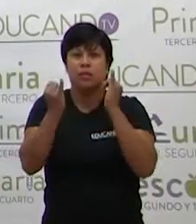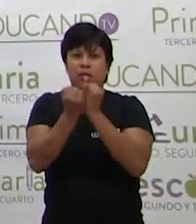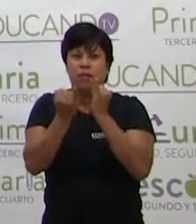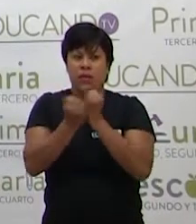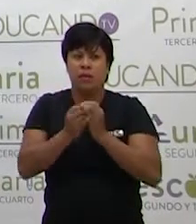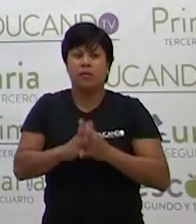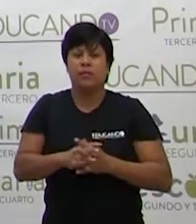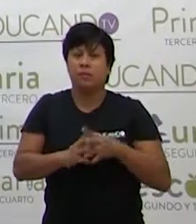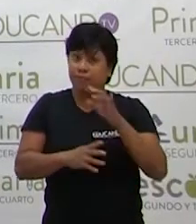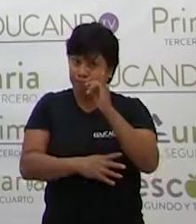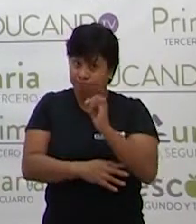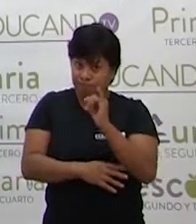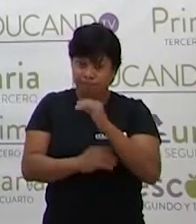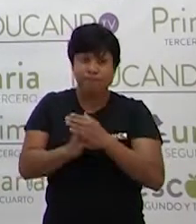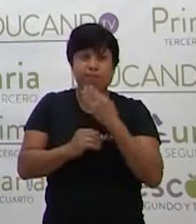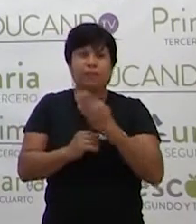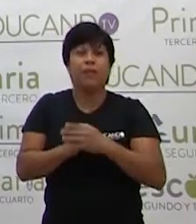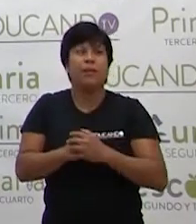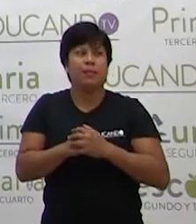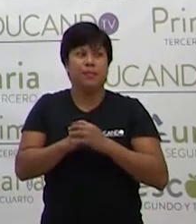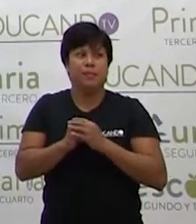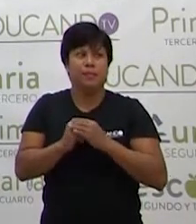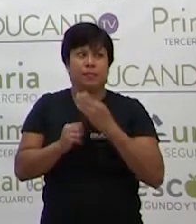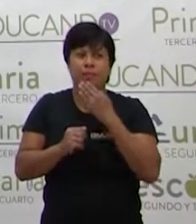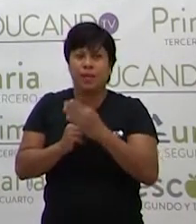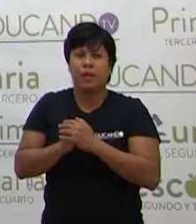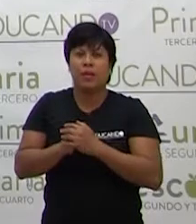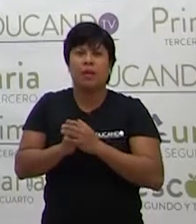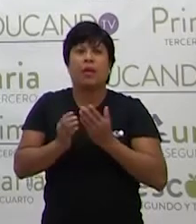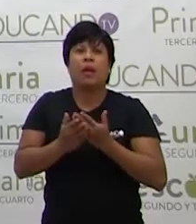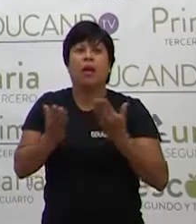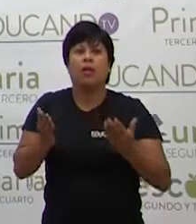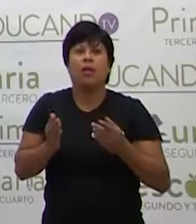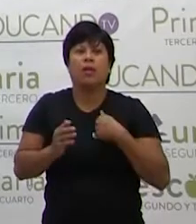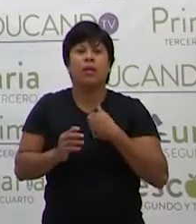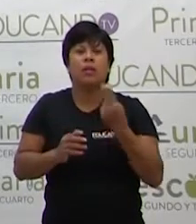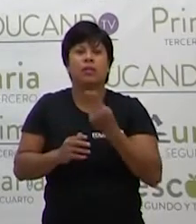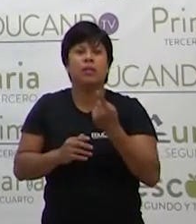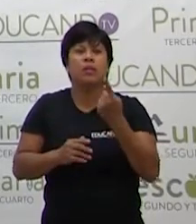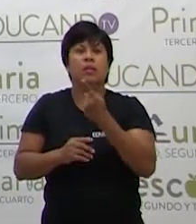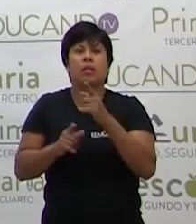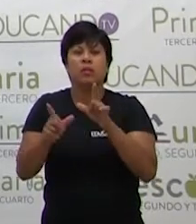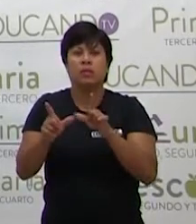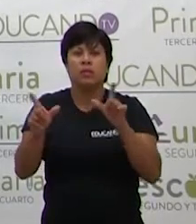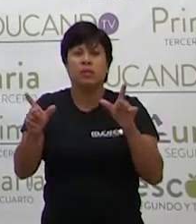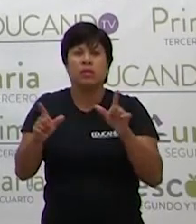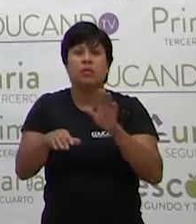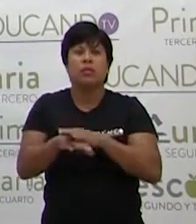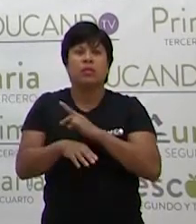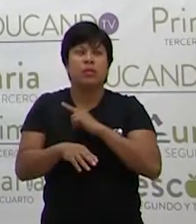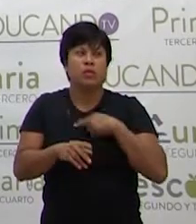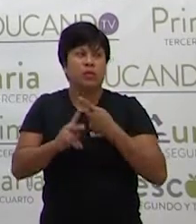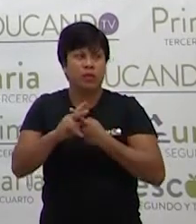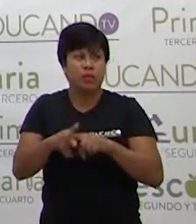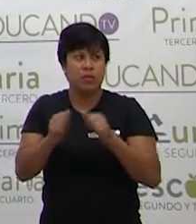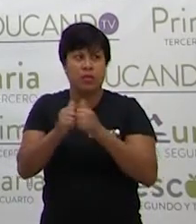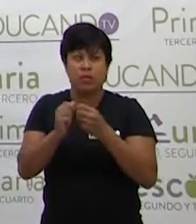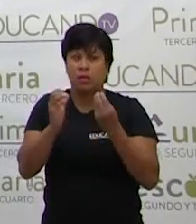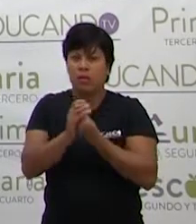iguales? ¿Sí? Muy bien. Pues bien, ahora sí, necesito que estés muy listo porque vamos a iniciar con la